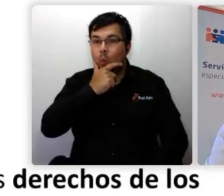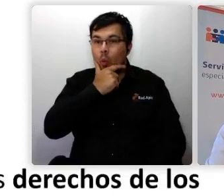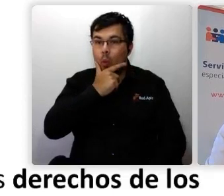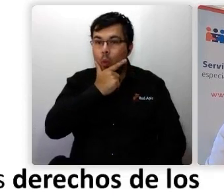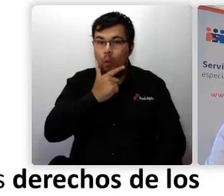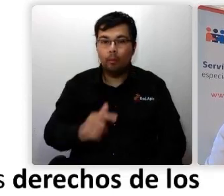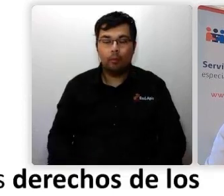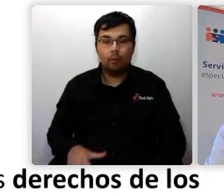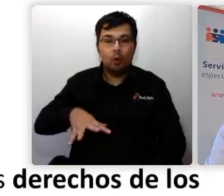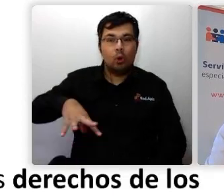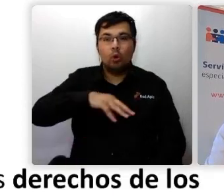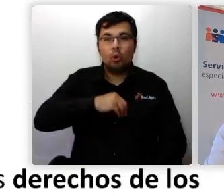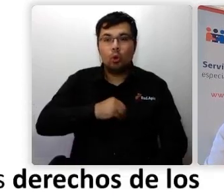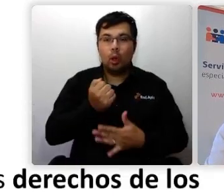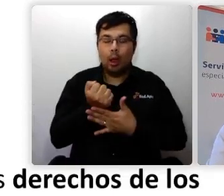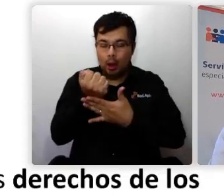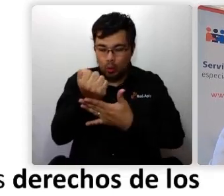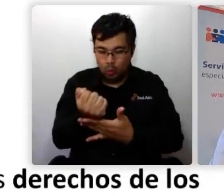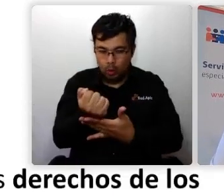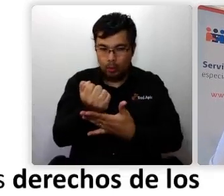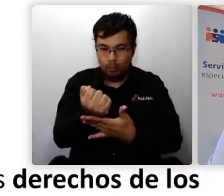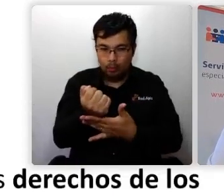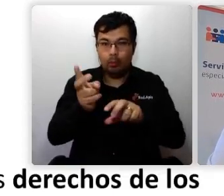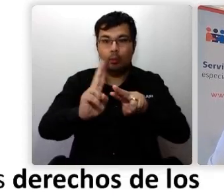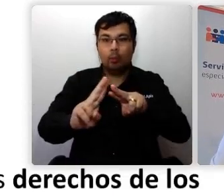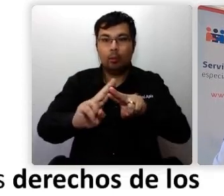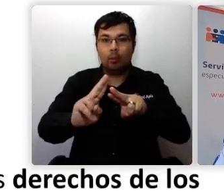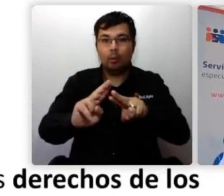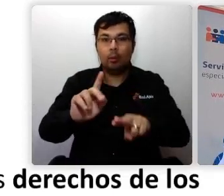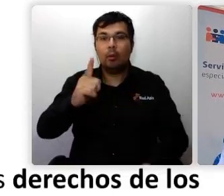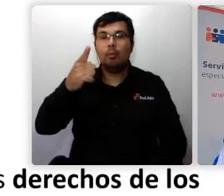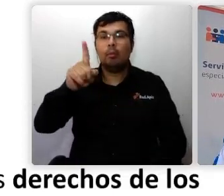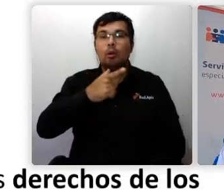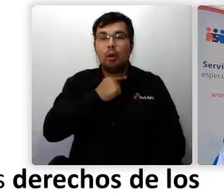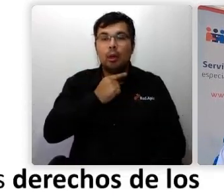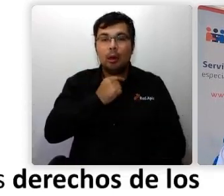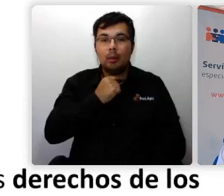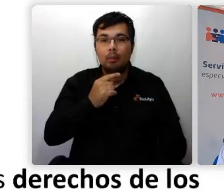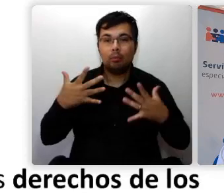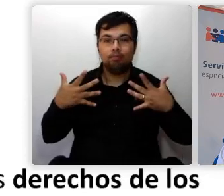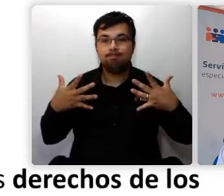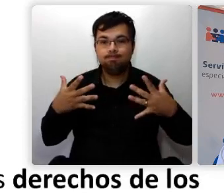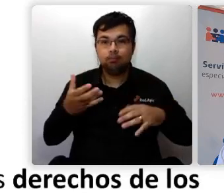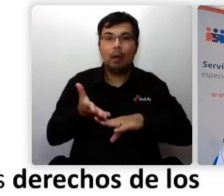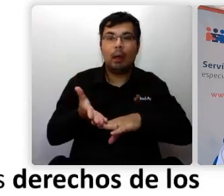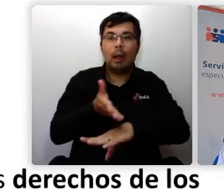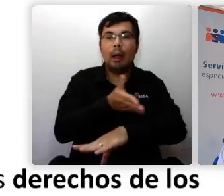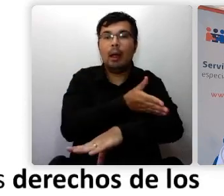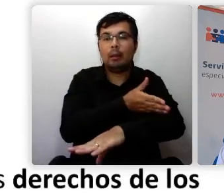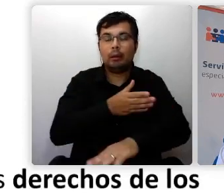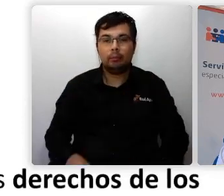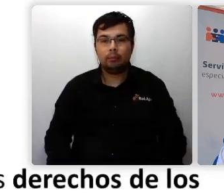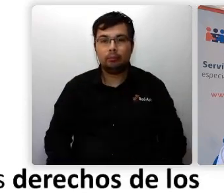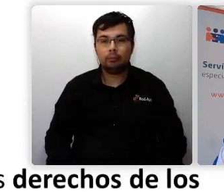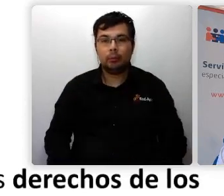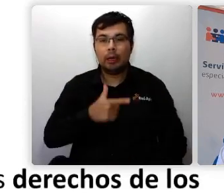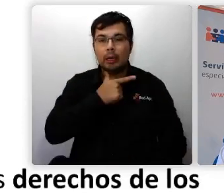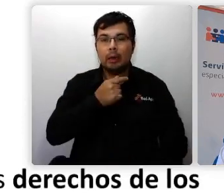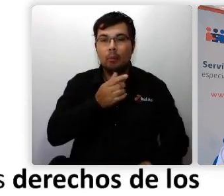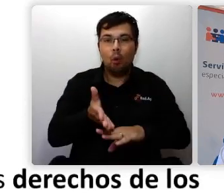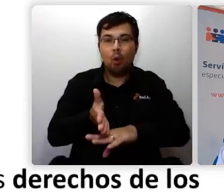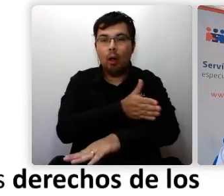ayudamos a resolverla. Pero también nosotros queremos actuar antes. Queremos actuar antes que la persona tenga dudas, antes